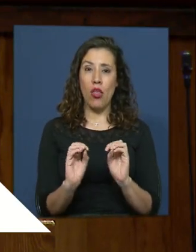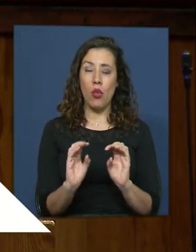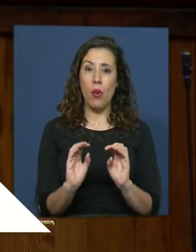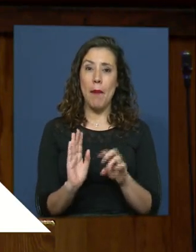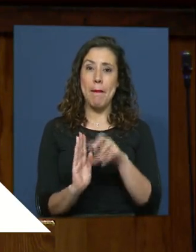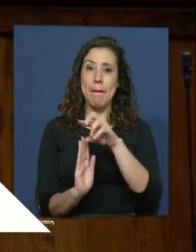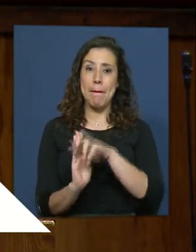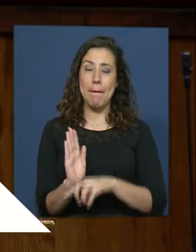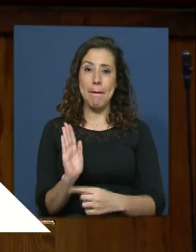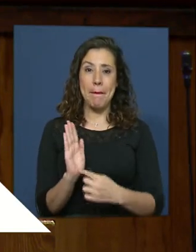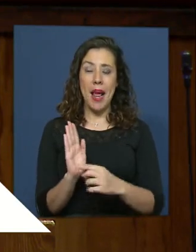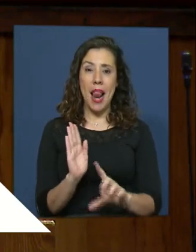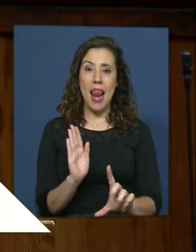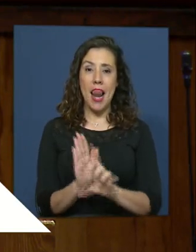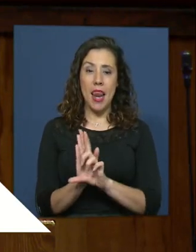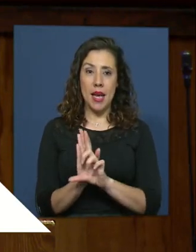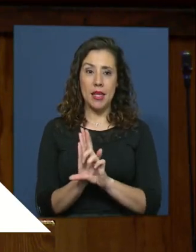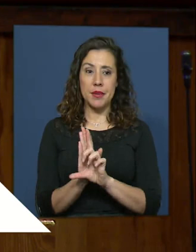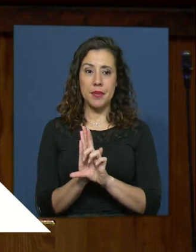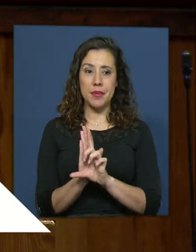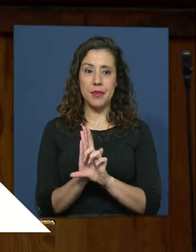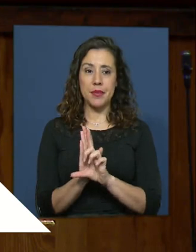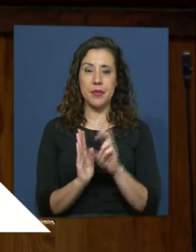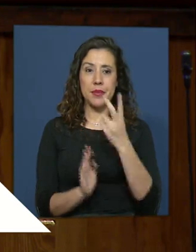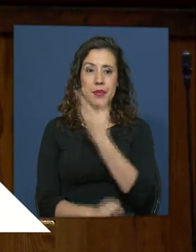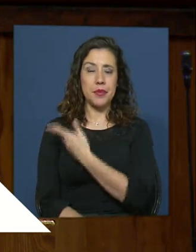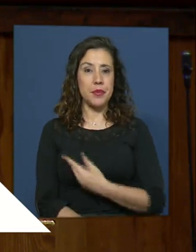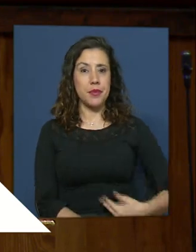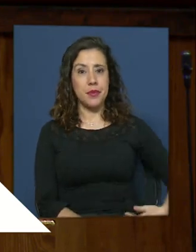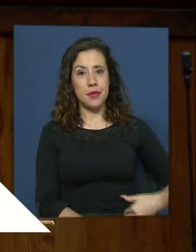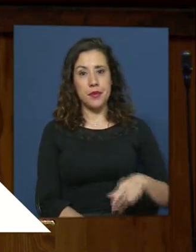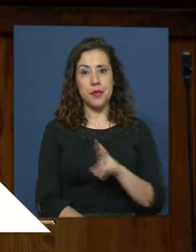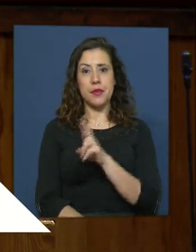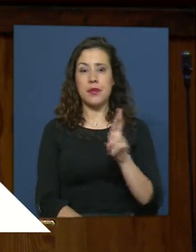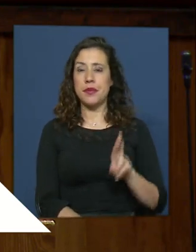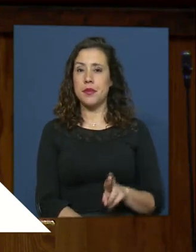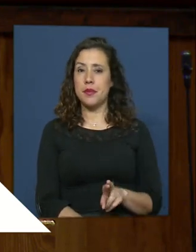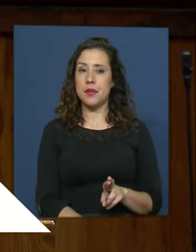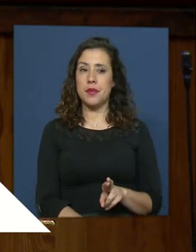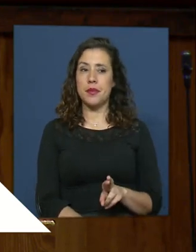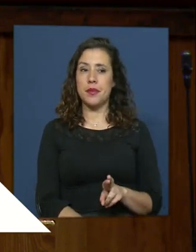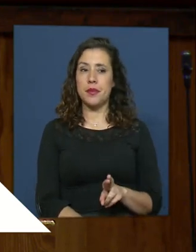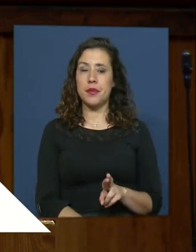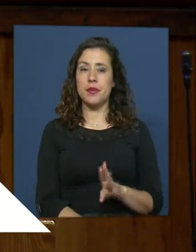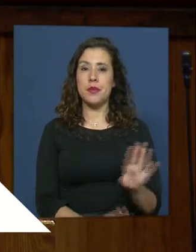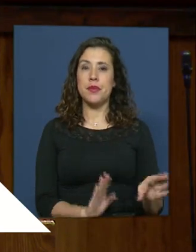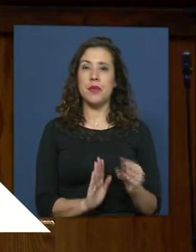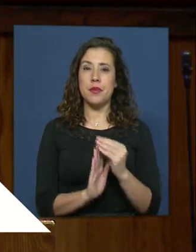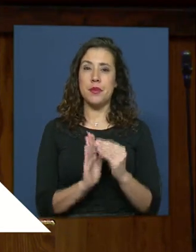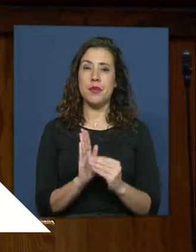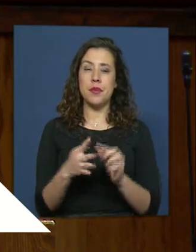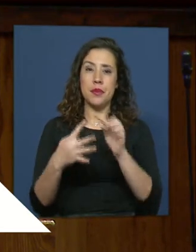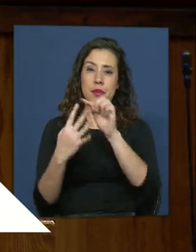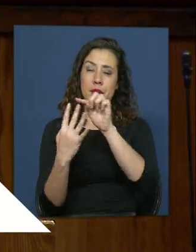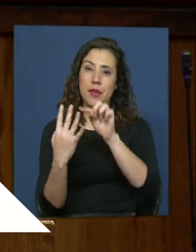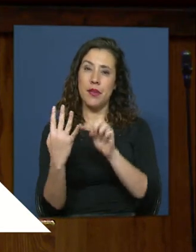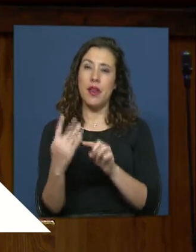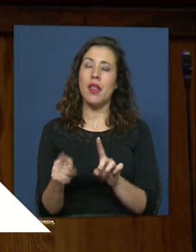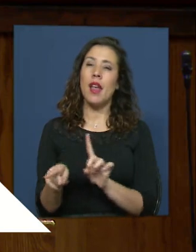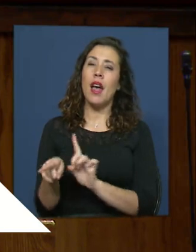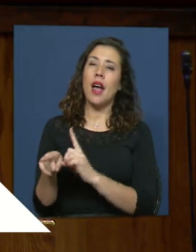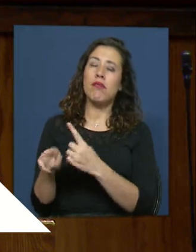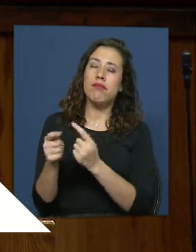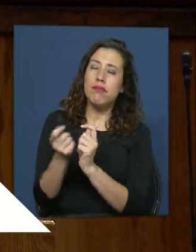el proyecto de ley originado en mensaje de Su Excelencia la Presidenta de la República, que introduce diversas